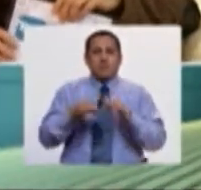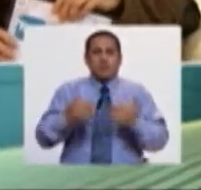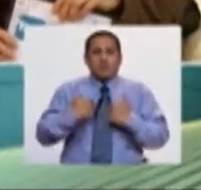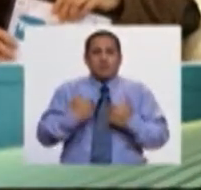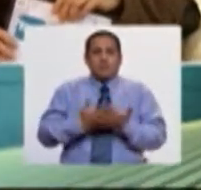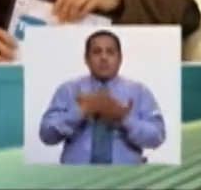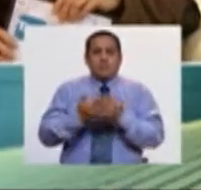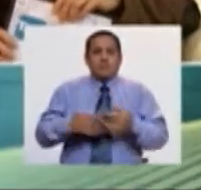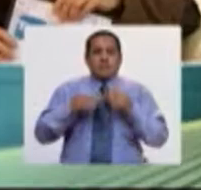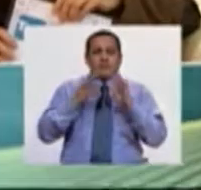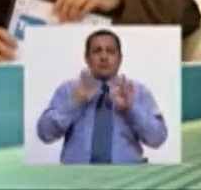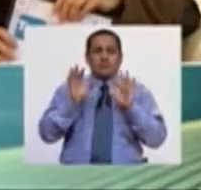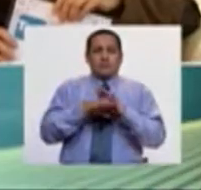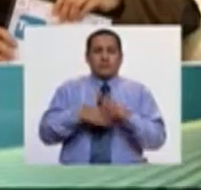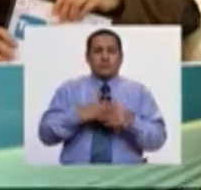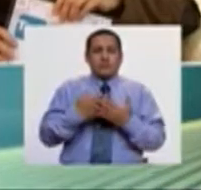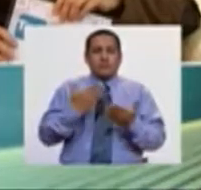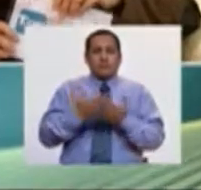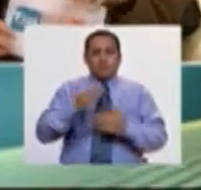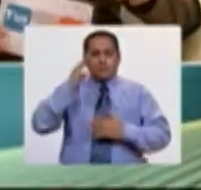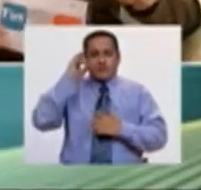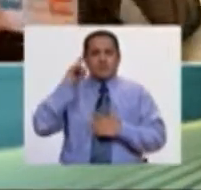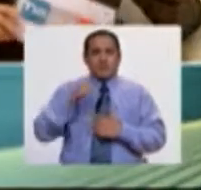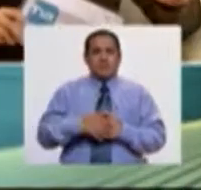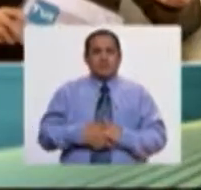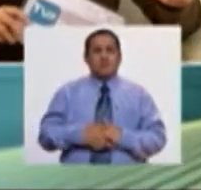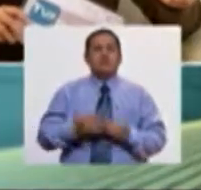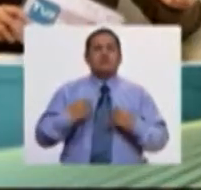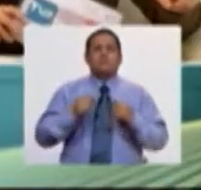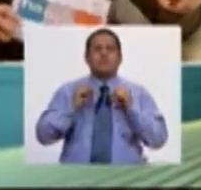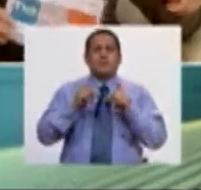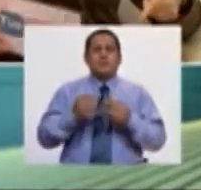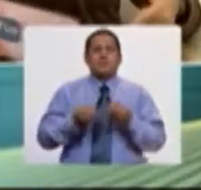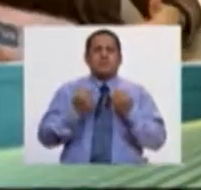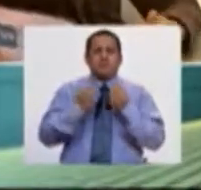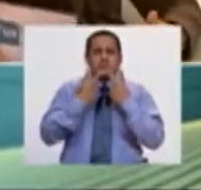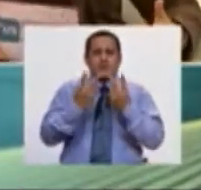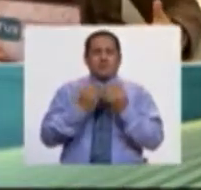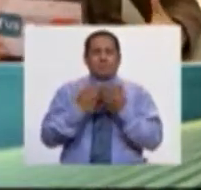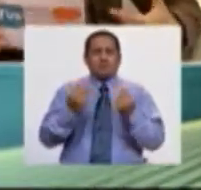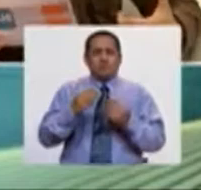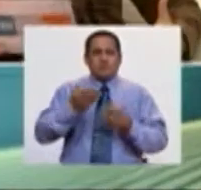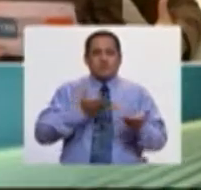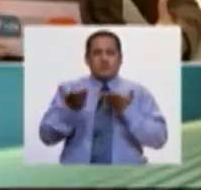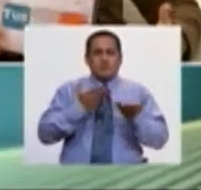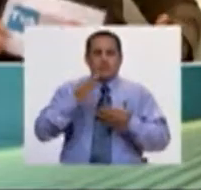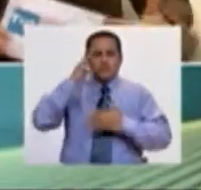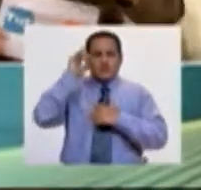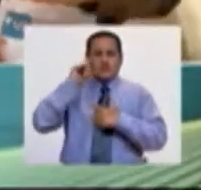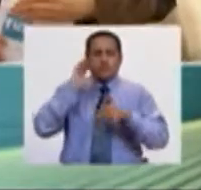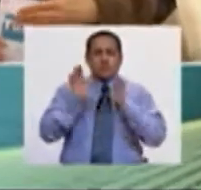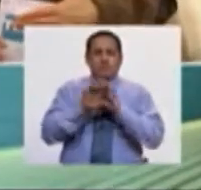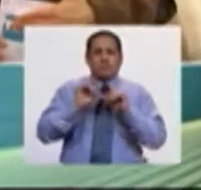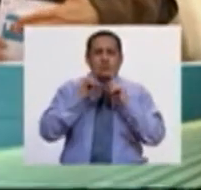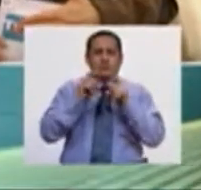alcanzado niveles de excelencia en la formación militar. Claro, no, pero lo preguntaba por los que van al servicio militar obligatorio, si es